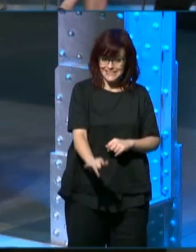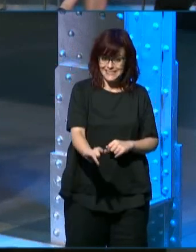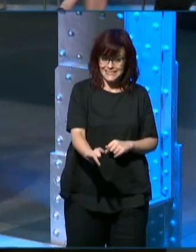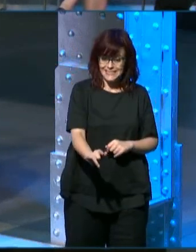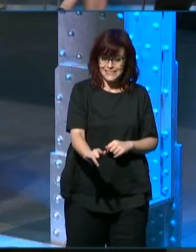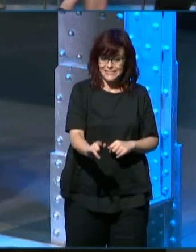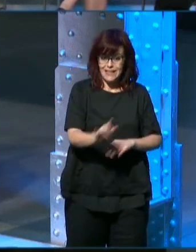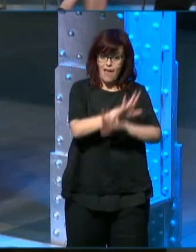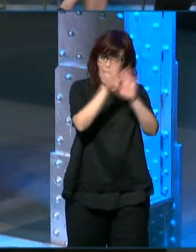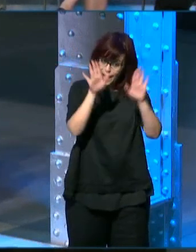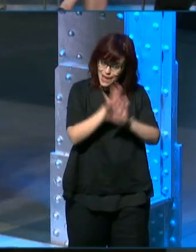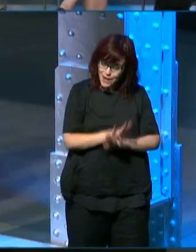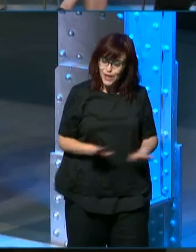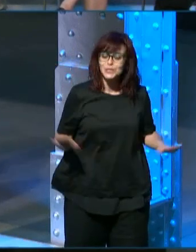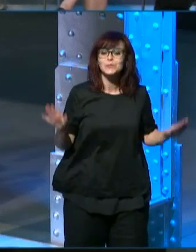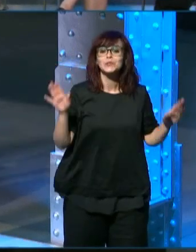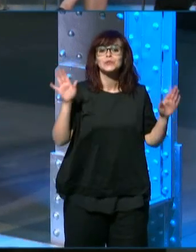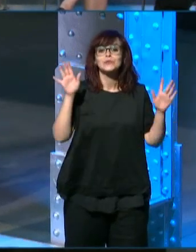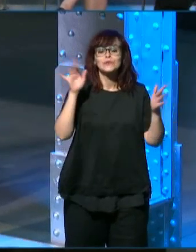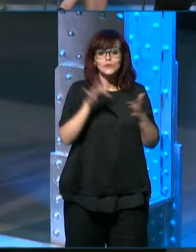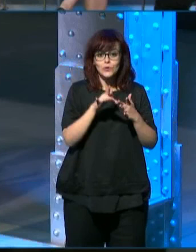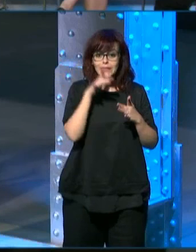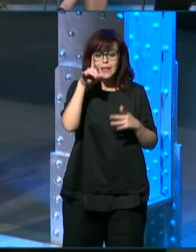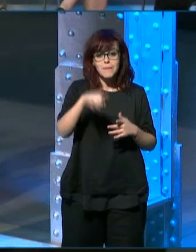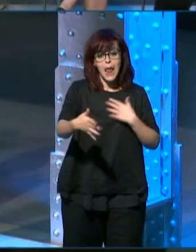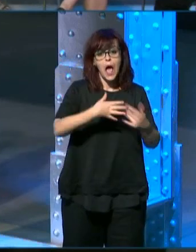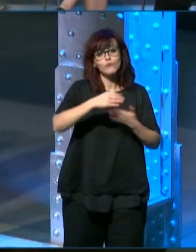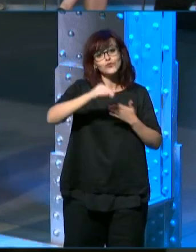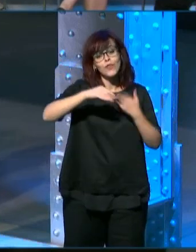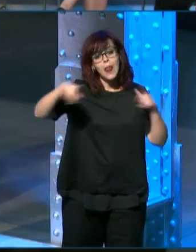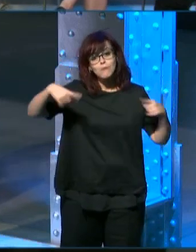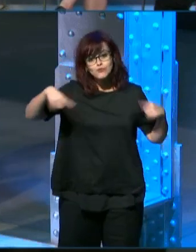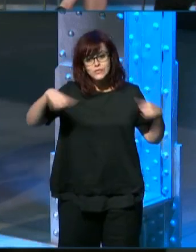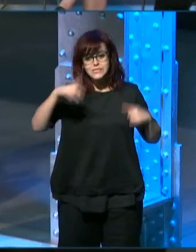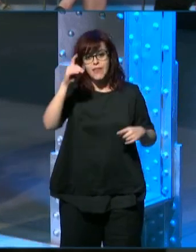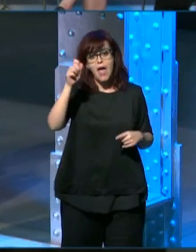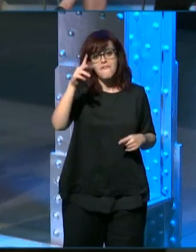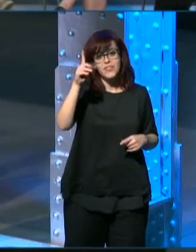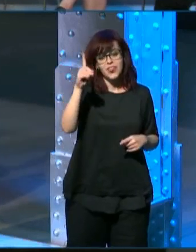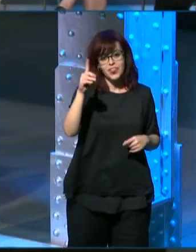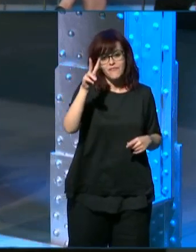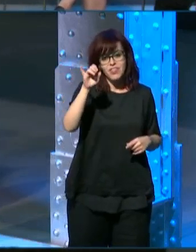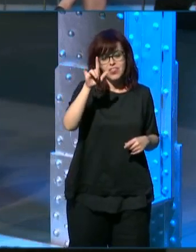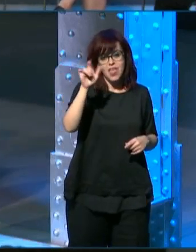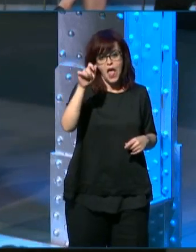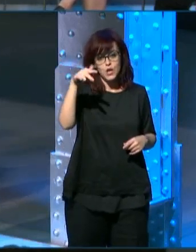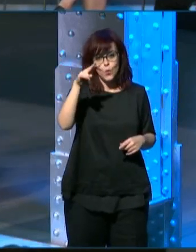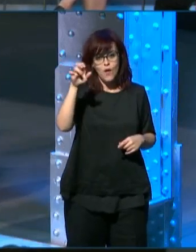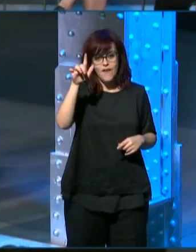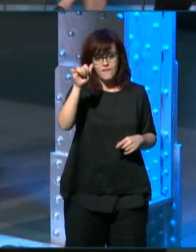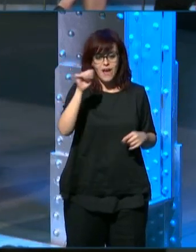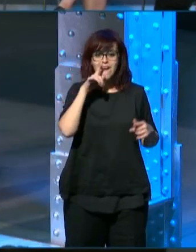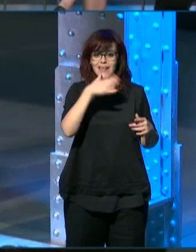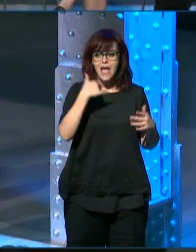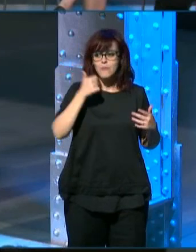a acabar. Bueno, como está aquí también el autor de la música, David Villanueva, que es el autor de la banda sonora, quería